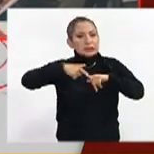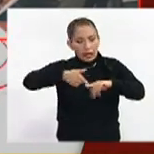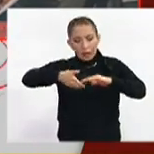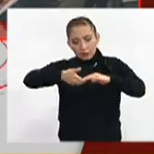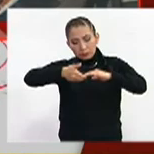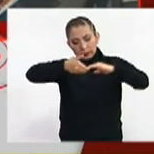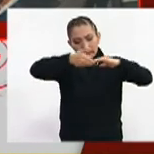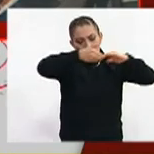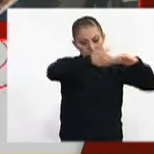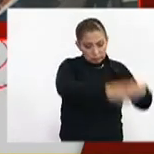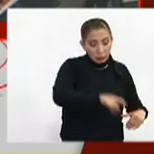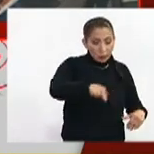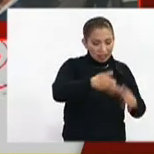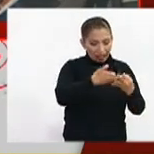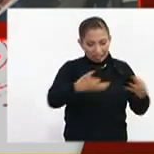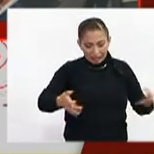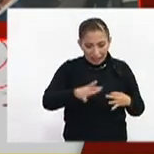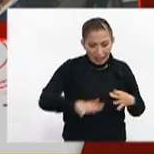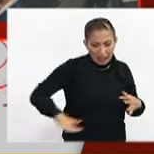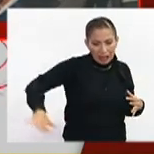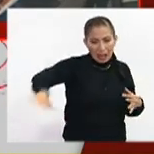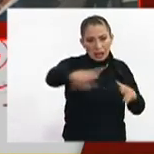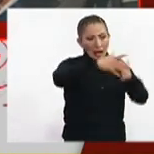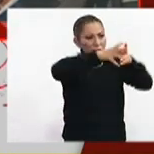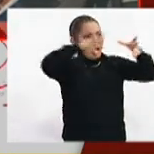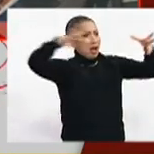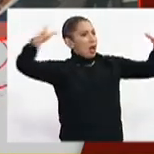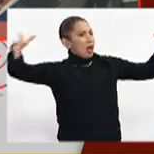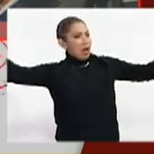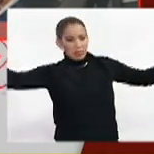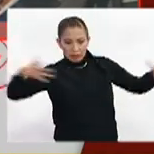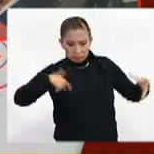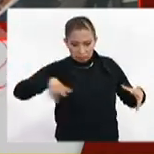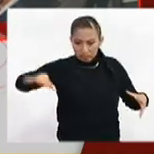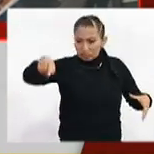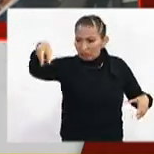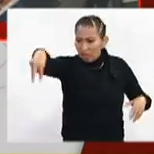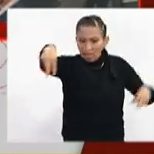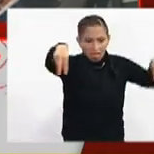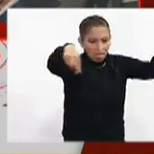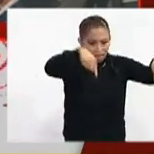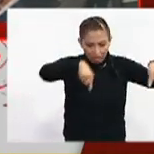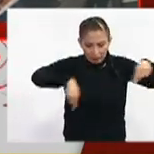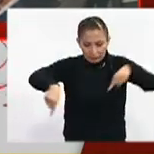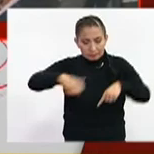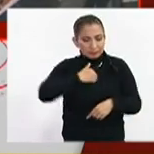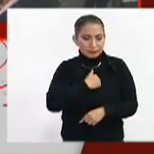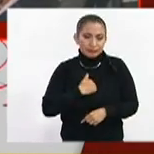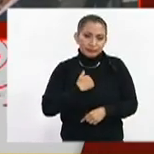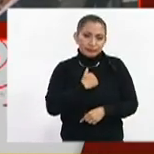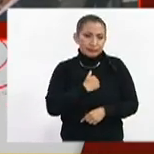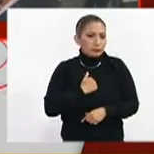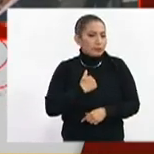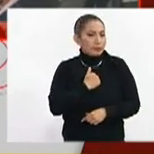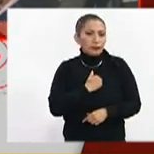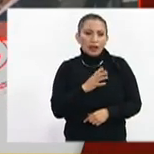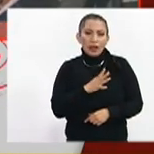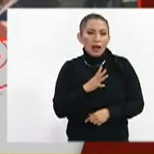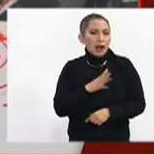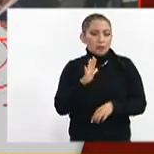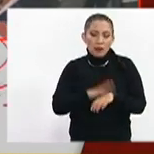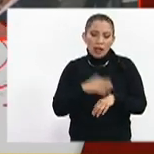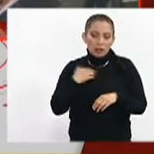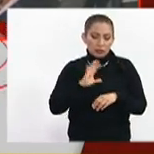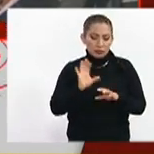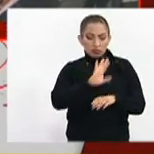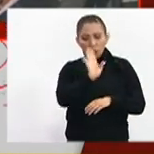el terreno es demasiado grande, fueron 6 pisos y lamentablemente pues hay más